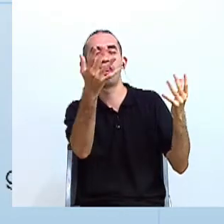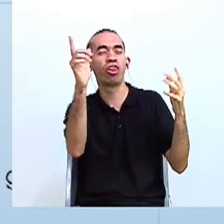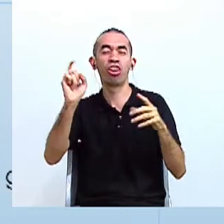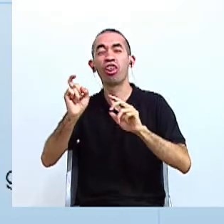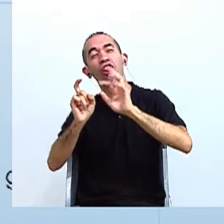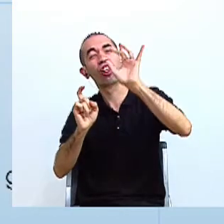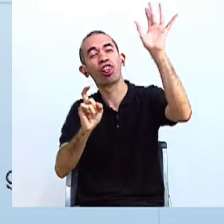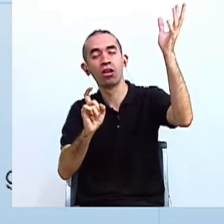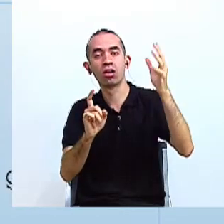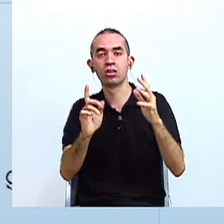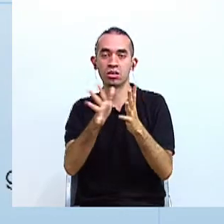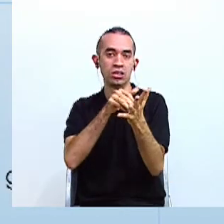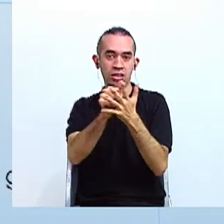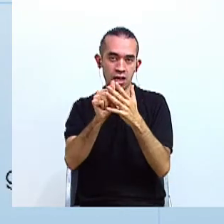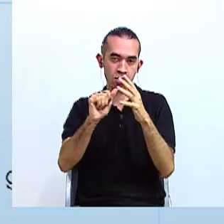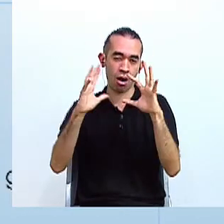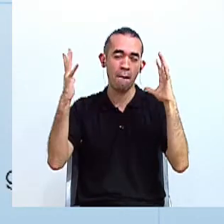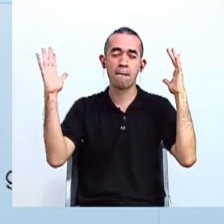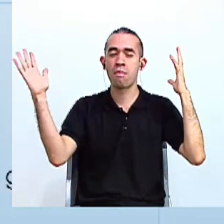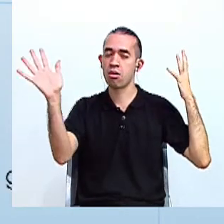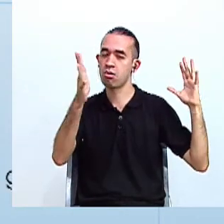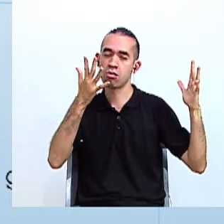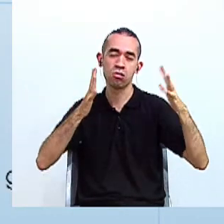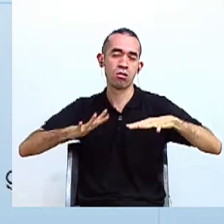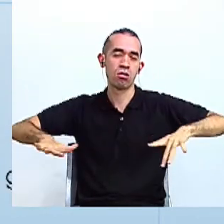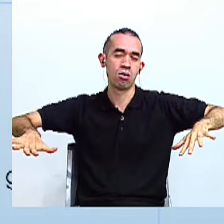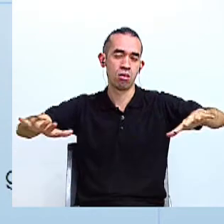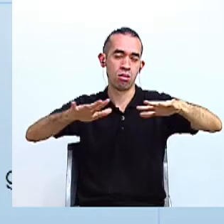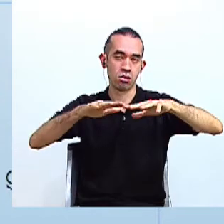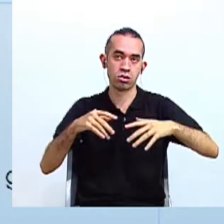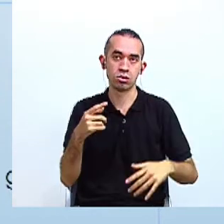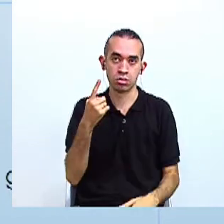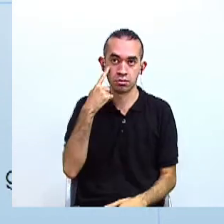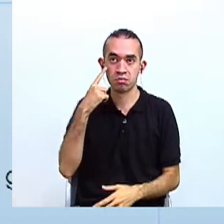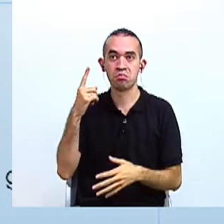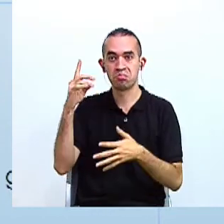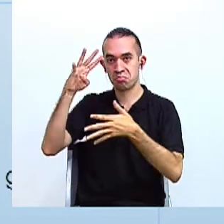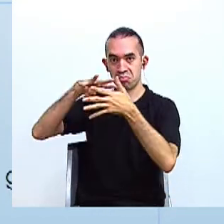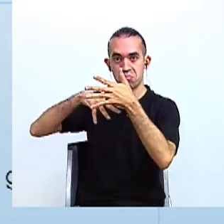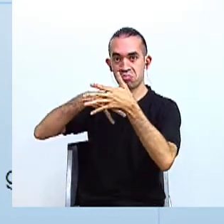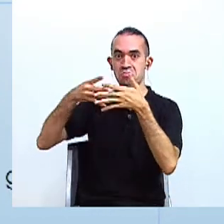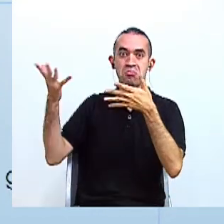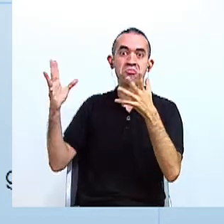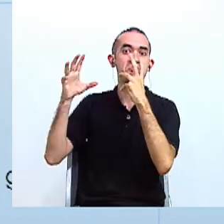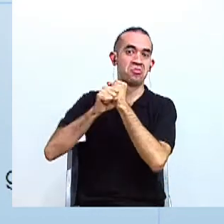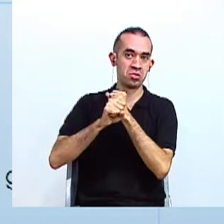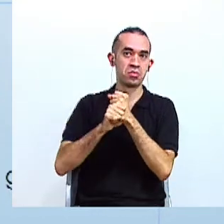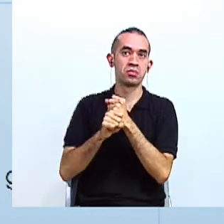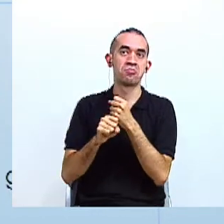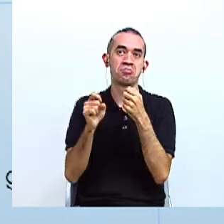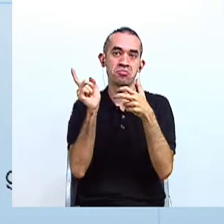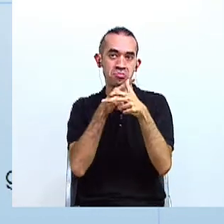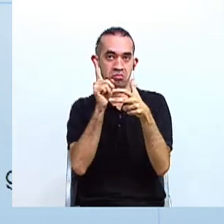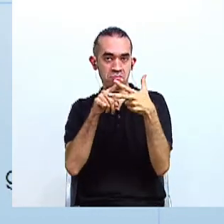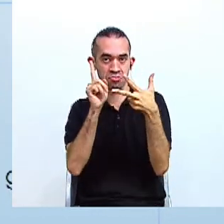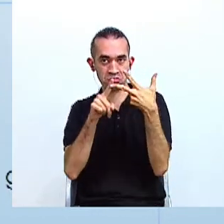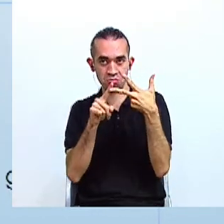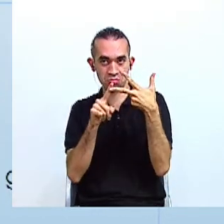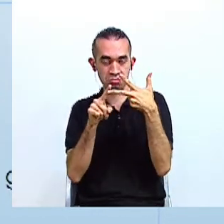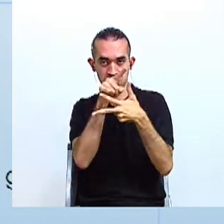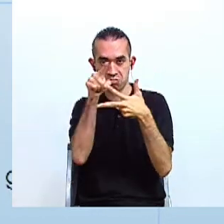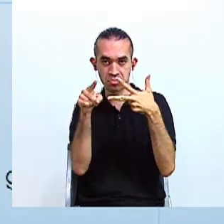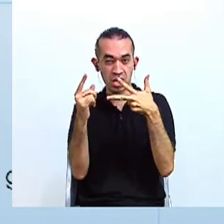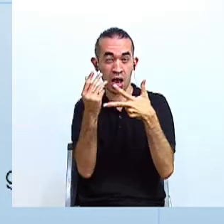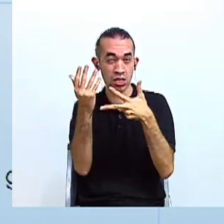ambiente. En este cuadro resumen, podemos efectivamente darnos cuenta de que estos tres elementos, de que estos tres tipos